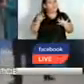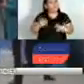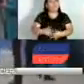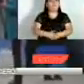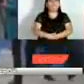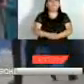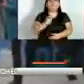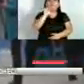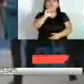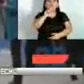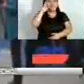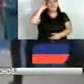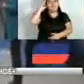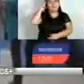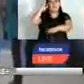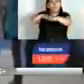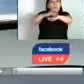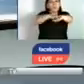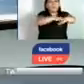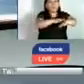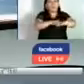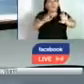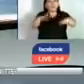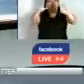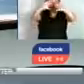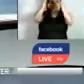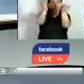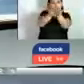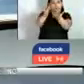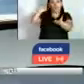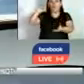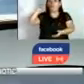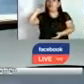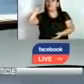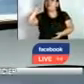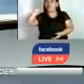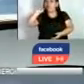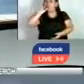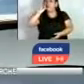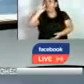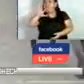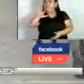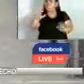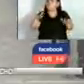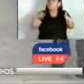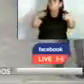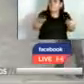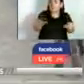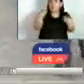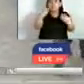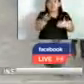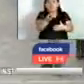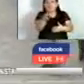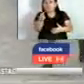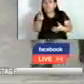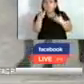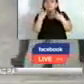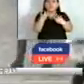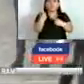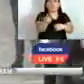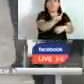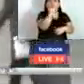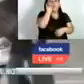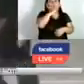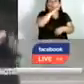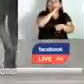esta advertencia llega cuando, a nivel global, la Organización Mundial de la Salud acaba de avisar que el número de contagios y